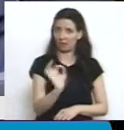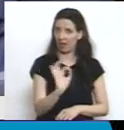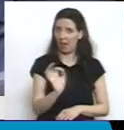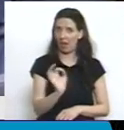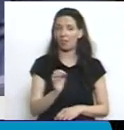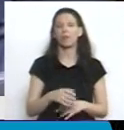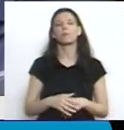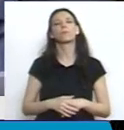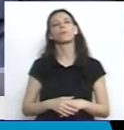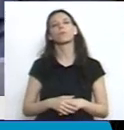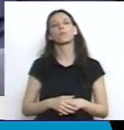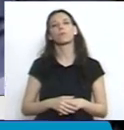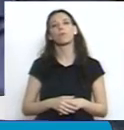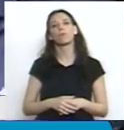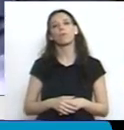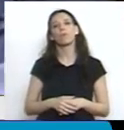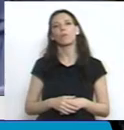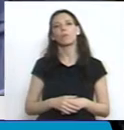Con respecto